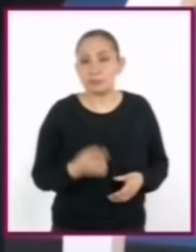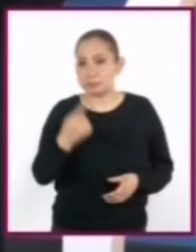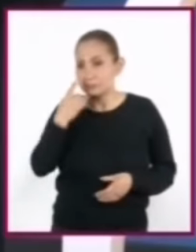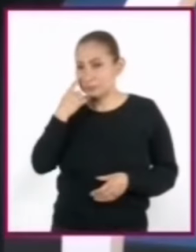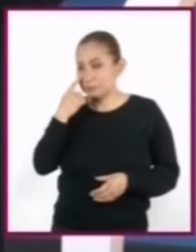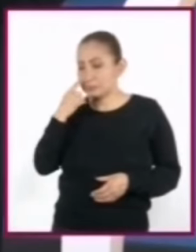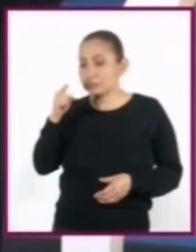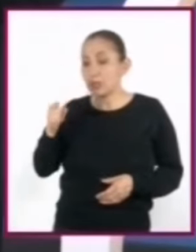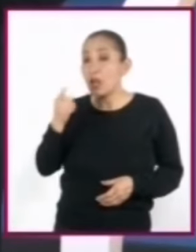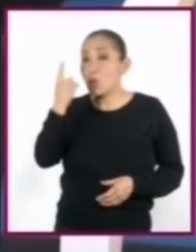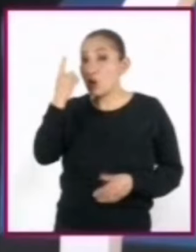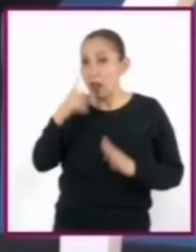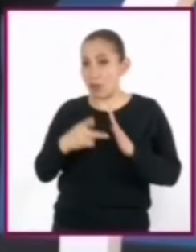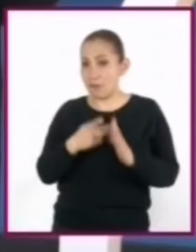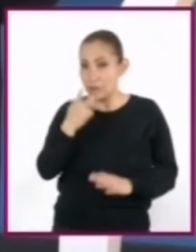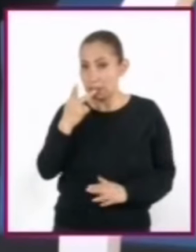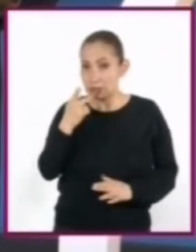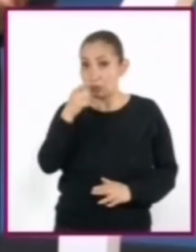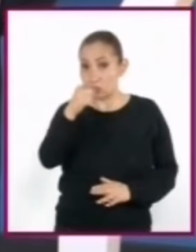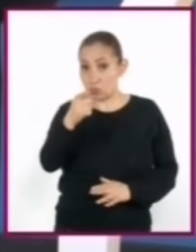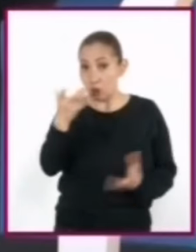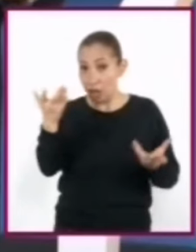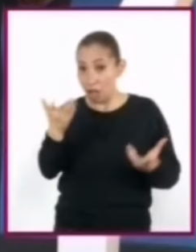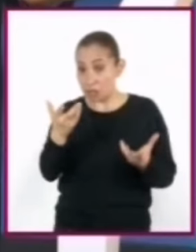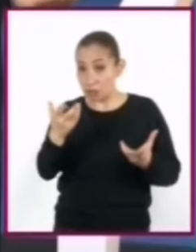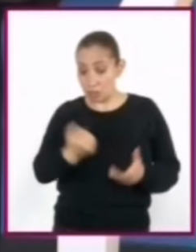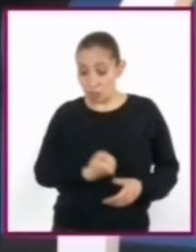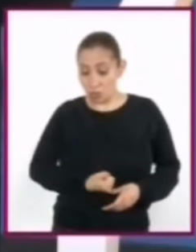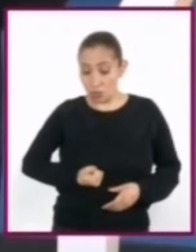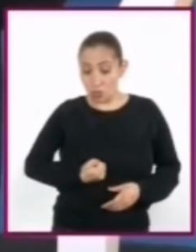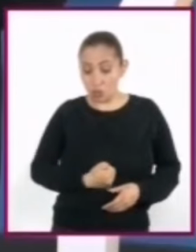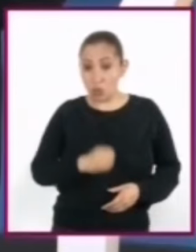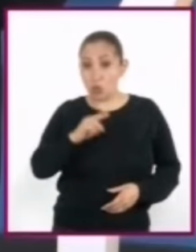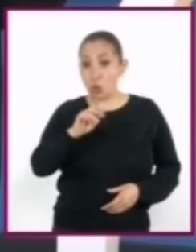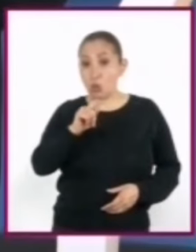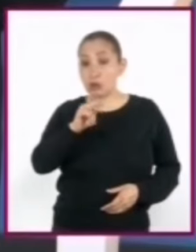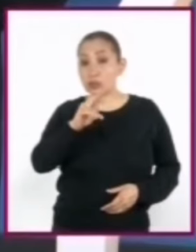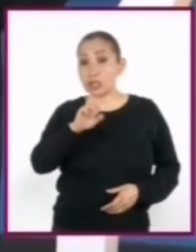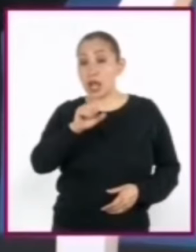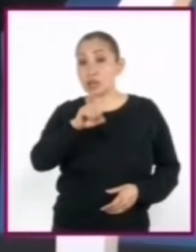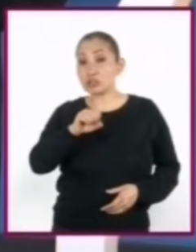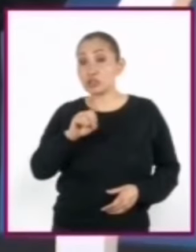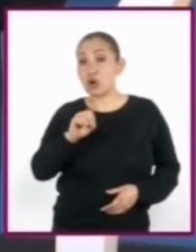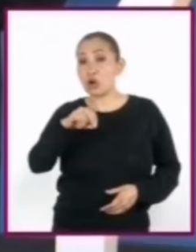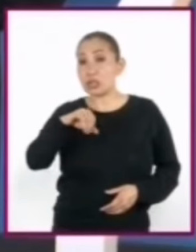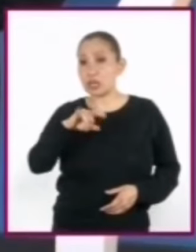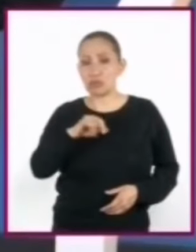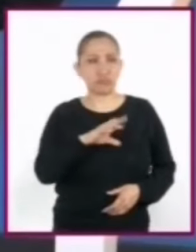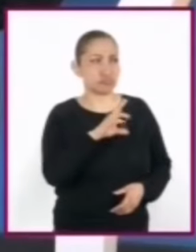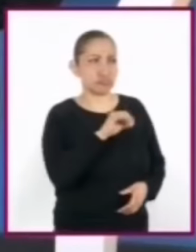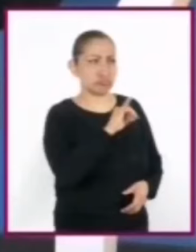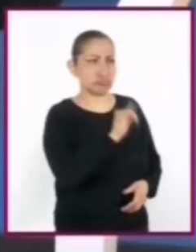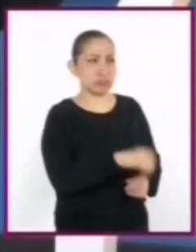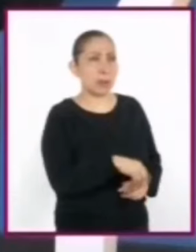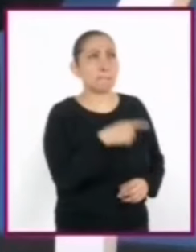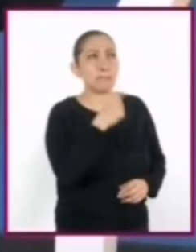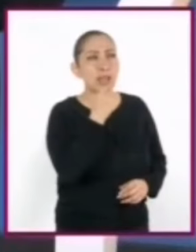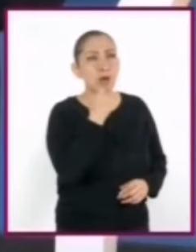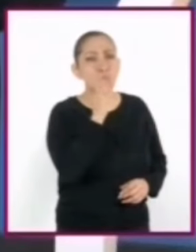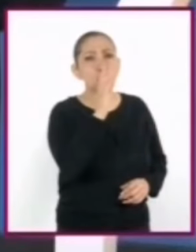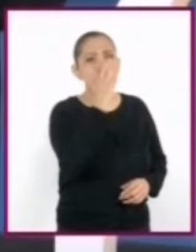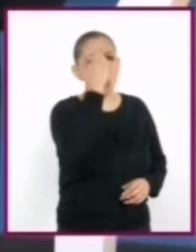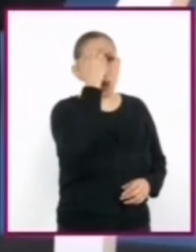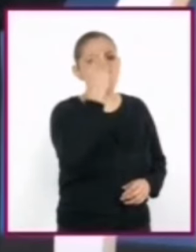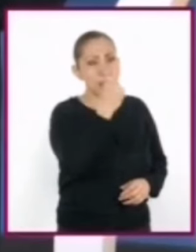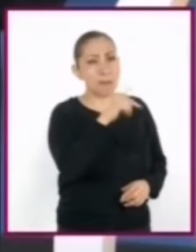Nadia, ¿en alguna ocasión te han realizado un ultrasonido? En realidad, no. Sin embargo,